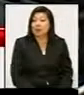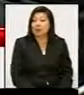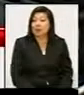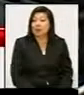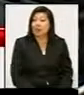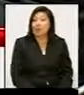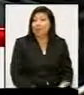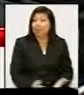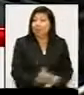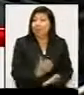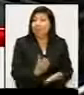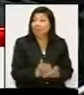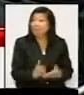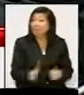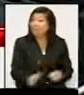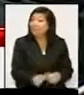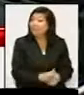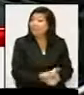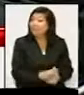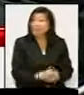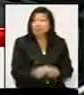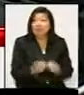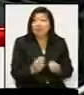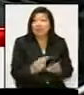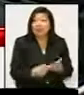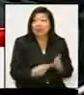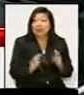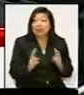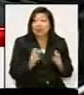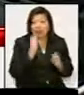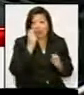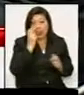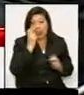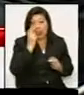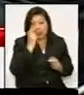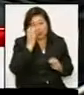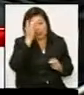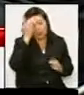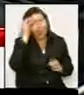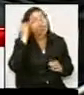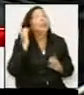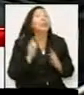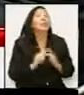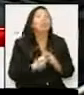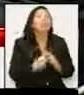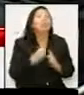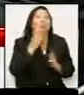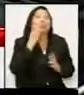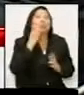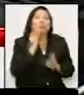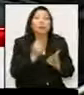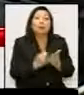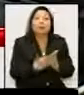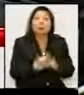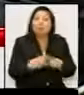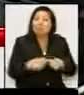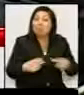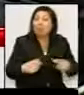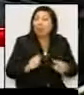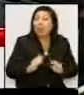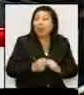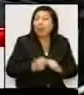La problemática es compleja, porque el tema se inicia con la experiencia de comprar un boleto de